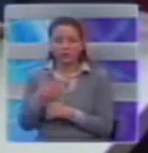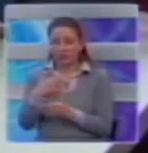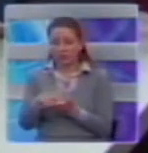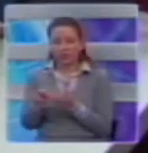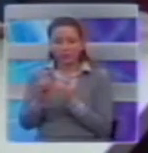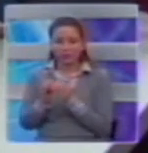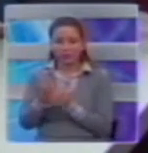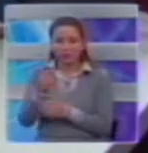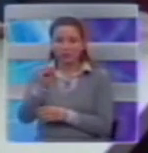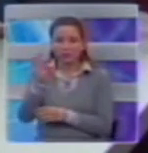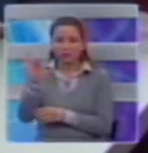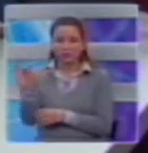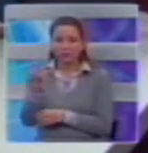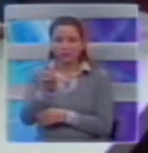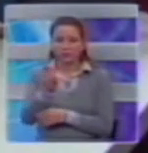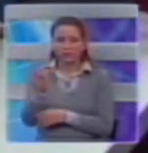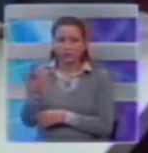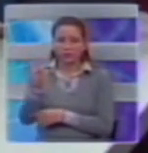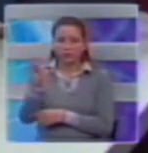Es